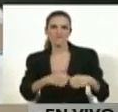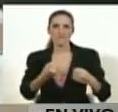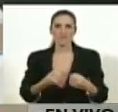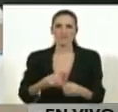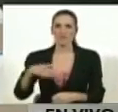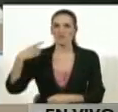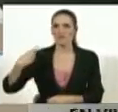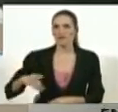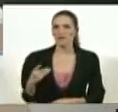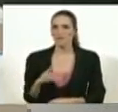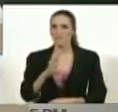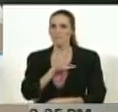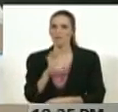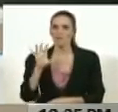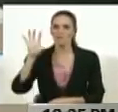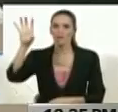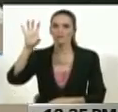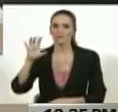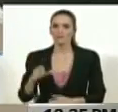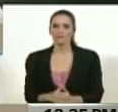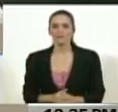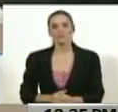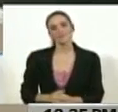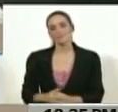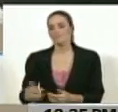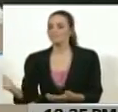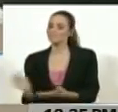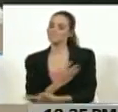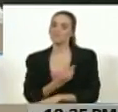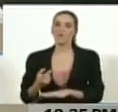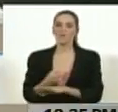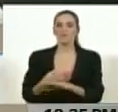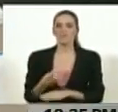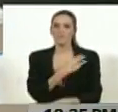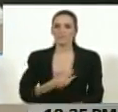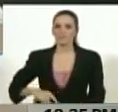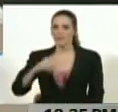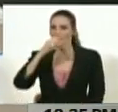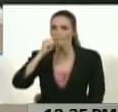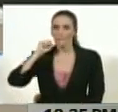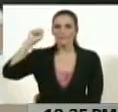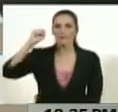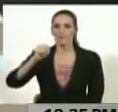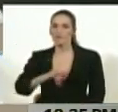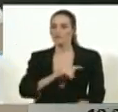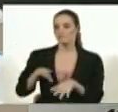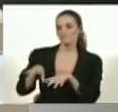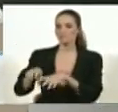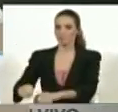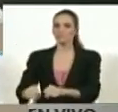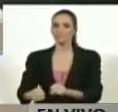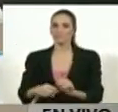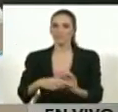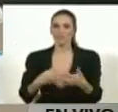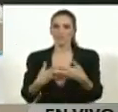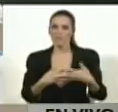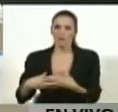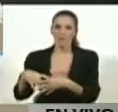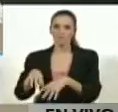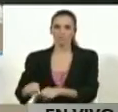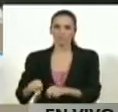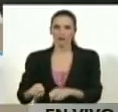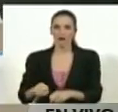ultraderechistas de nuestro país para derrocar al gobierno del presidente maduro e imponer su modelo neoliberal en nuestra nación